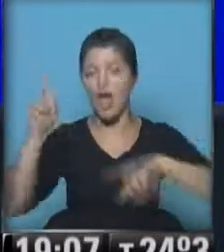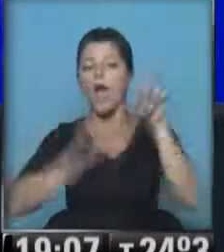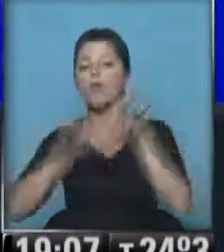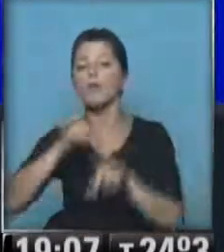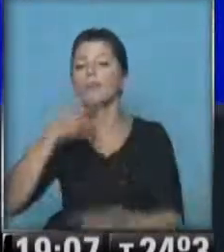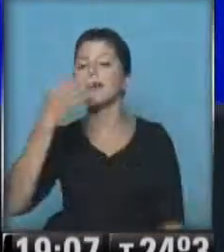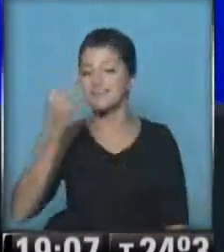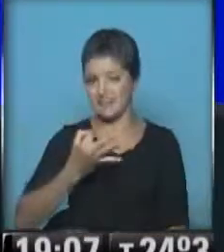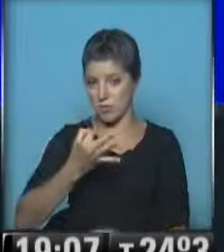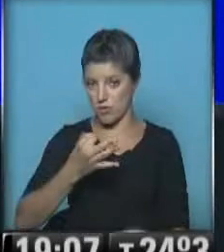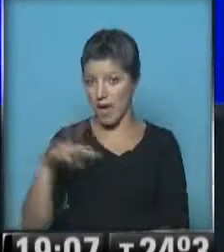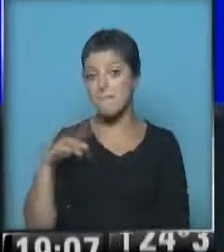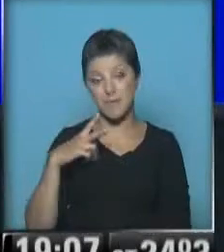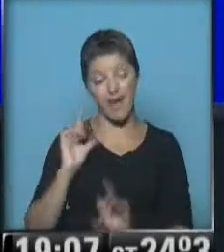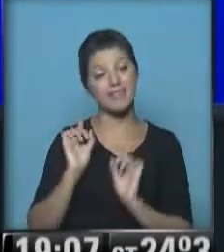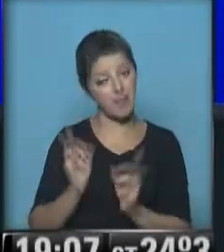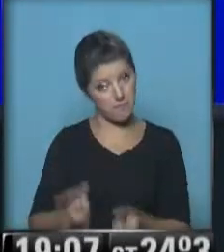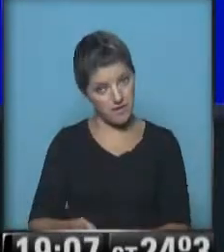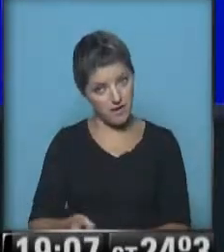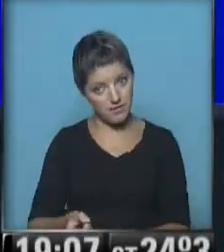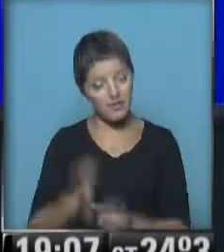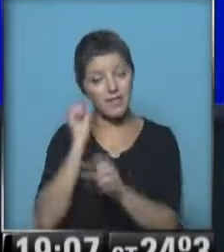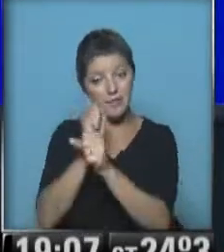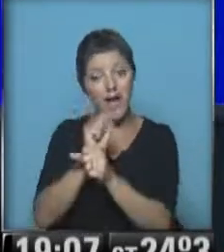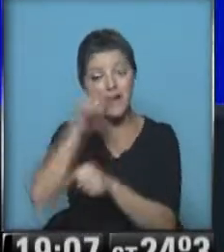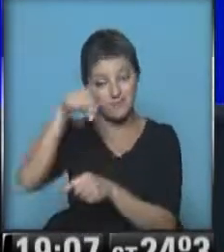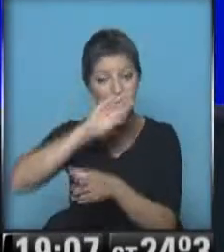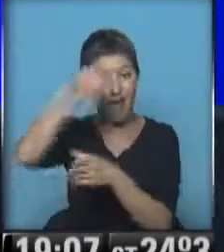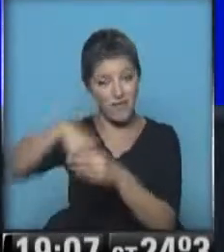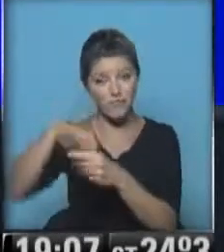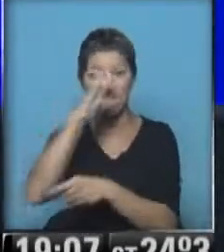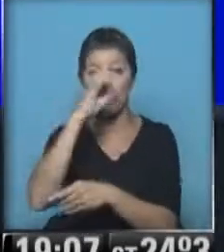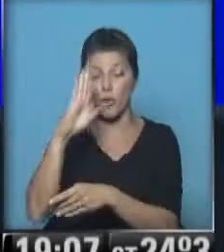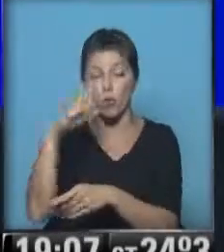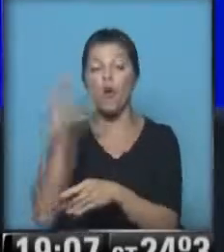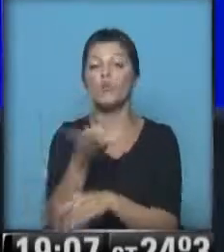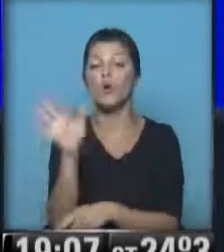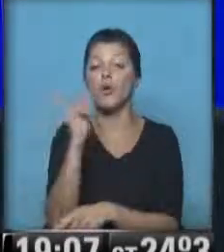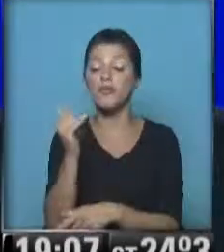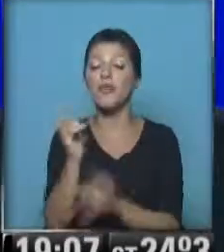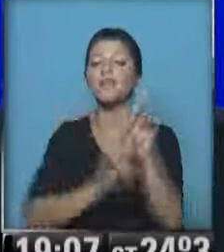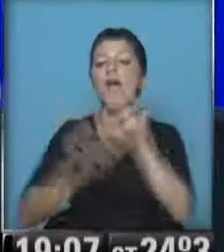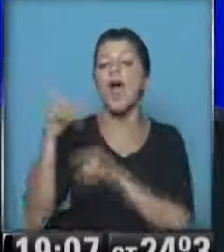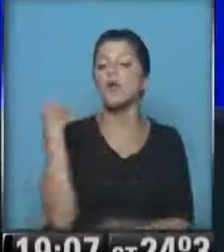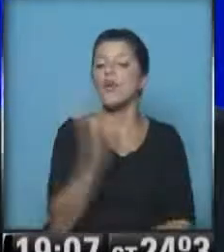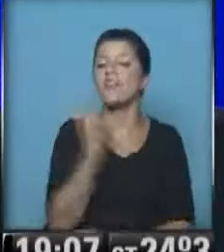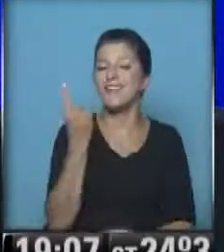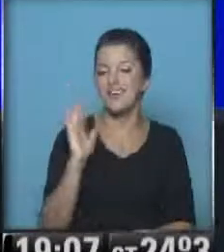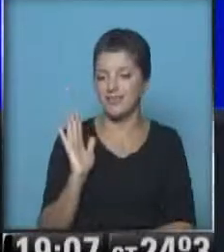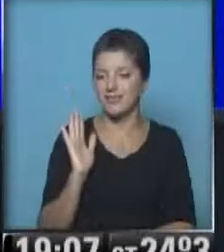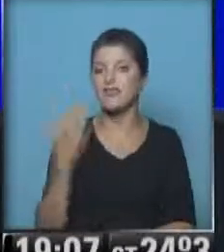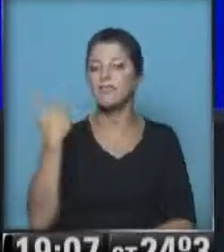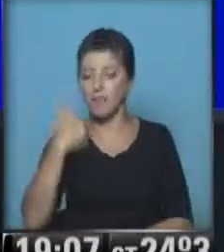seguridad también privados que trabajan habitualmente en el Estadio Monumental, algunos dirigentes van